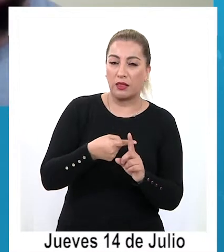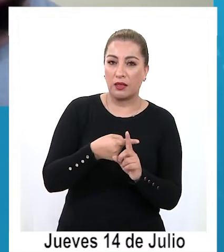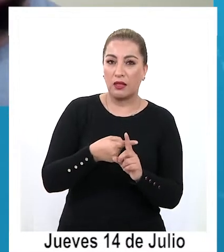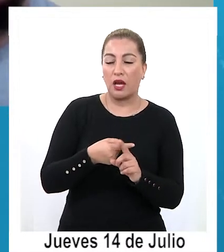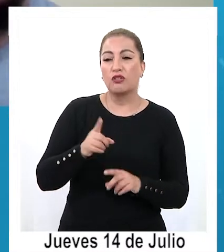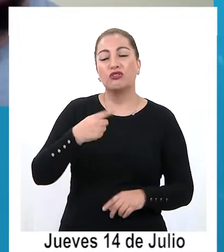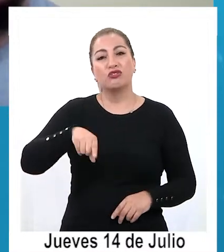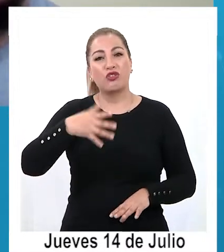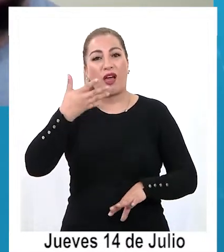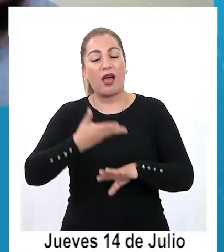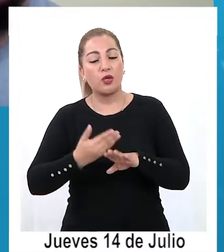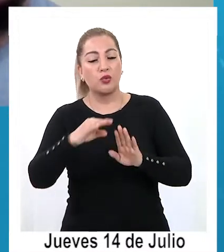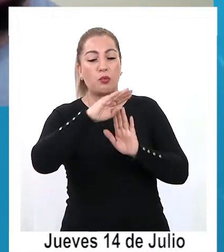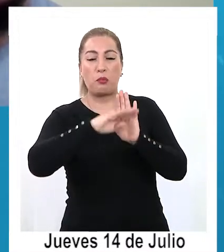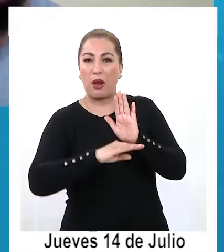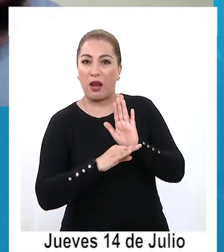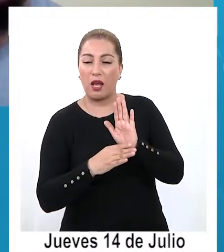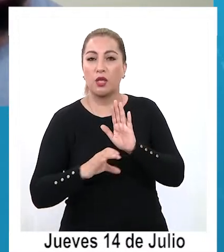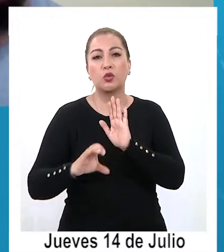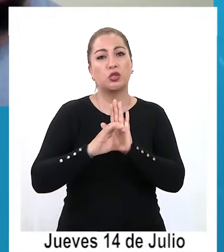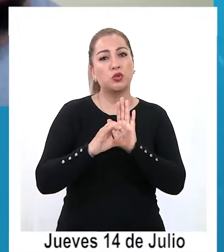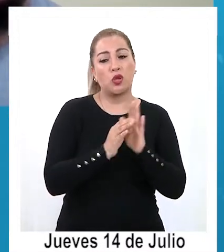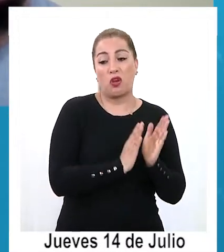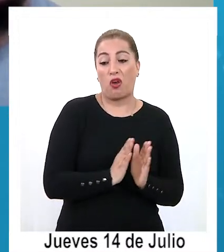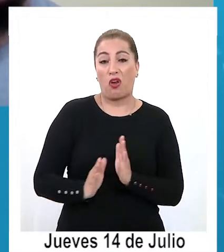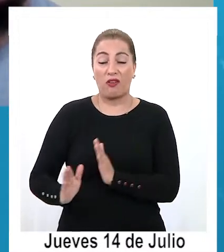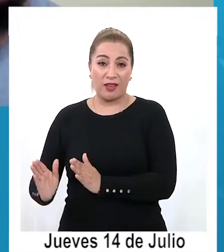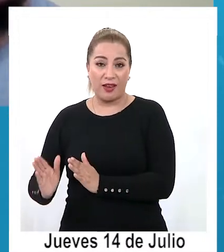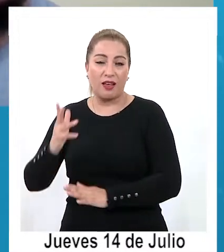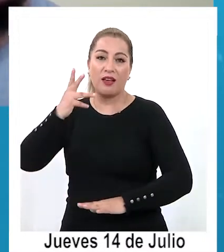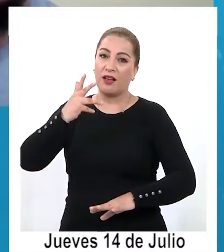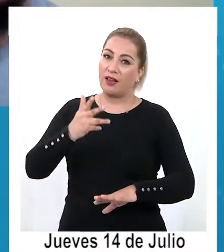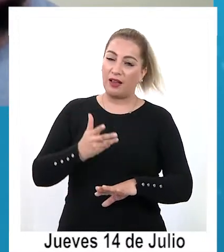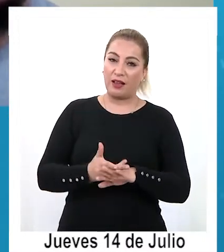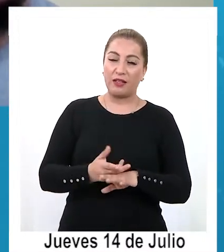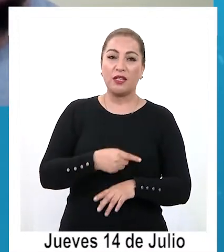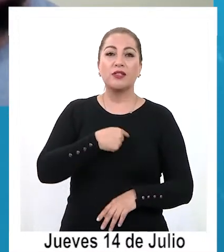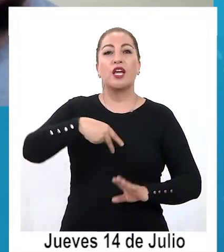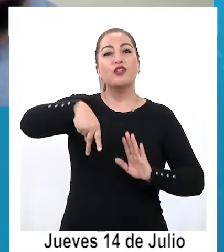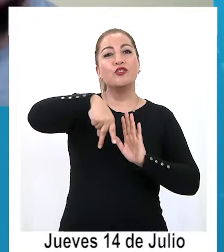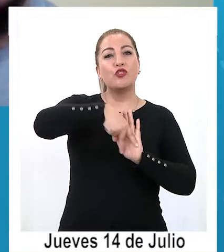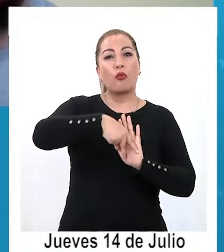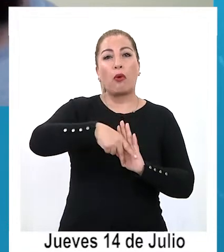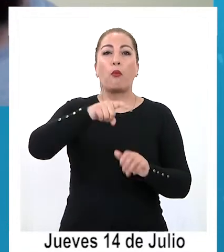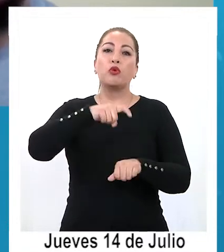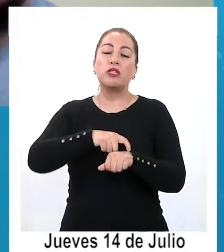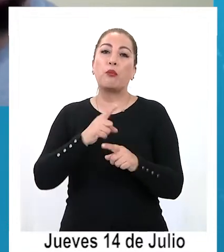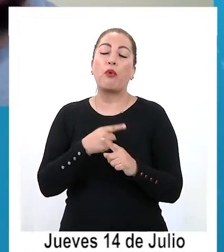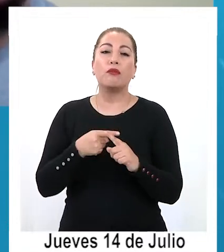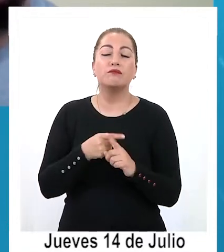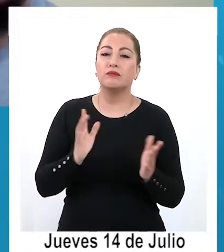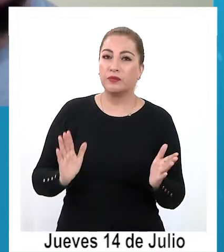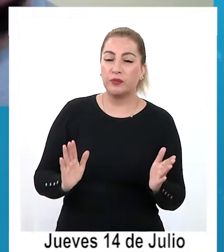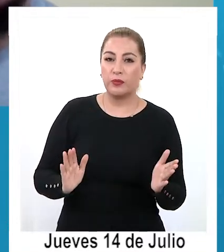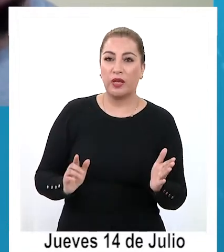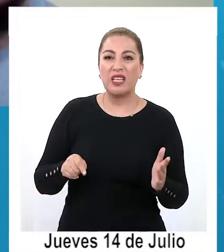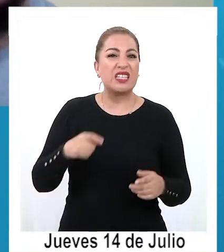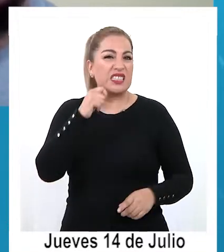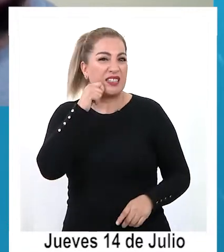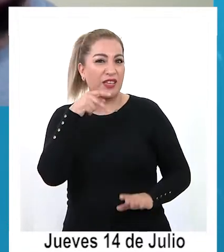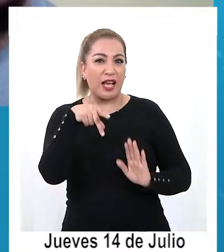hacer las cosas a modo constitucional mucho más ordenado, es que existen las llamadas normas transitorias. Esas normas transitorias se